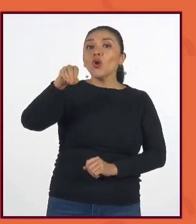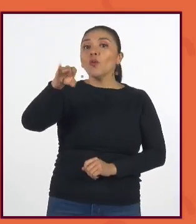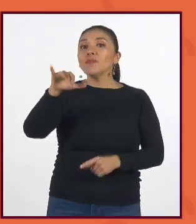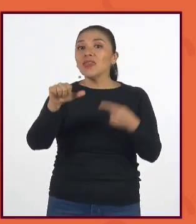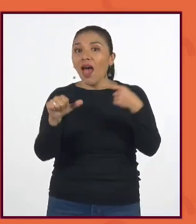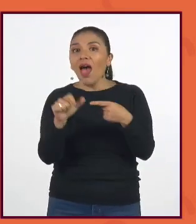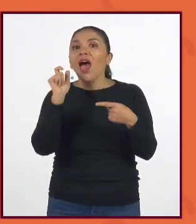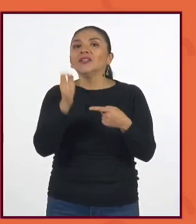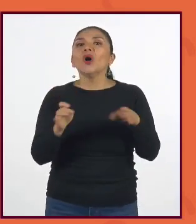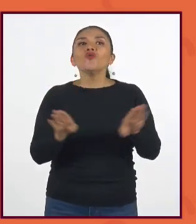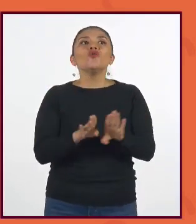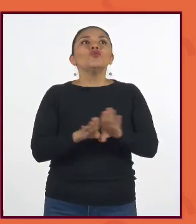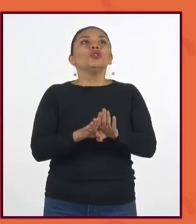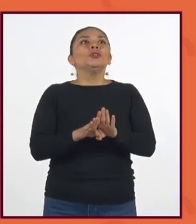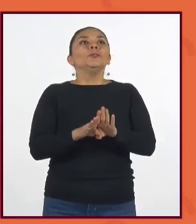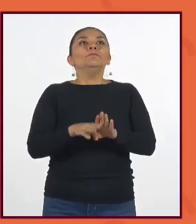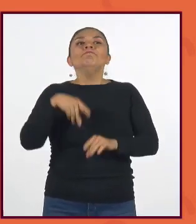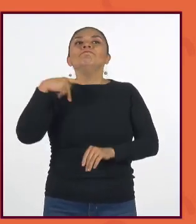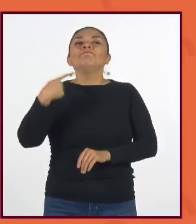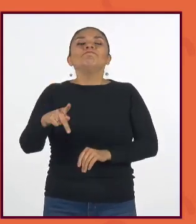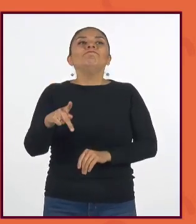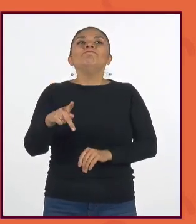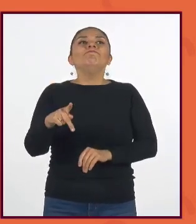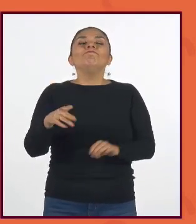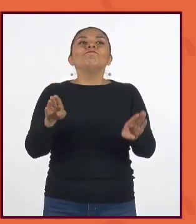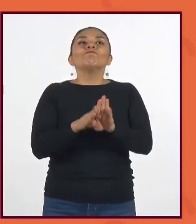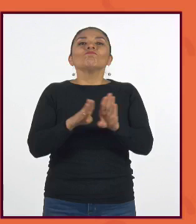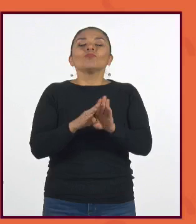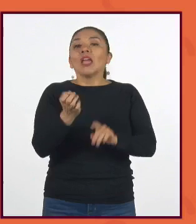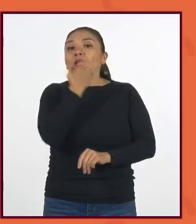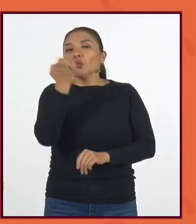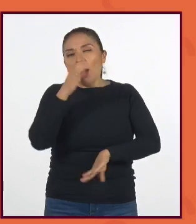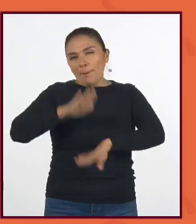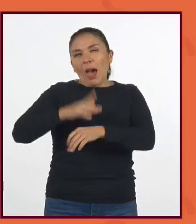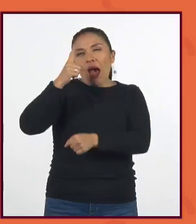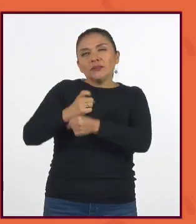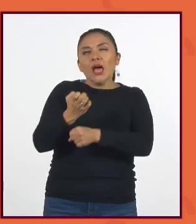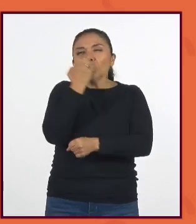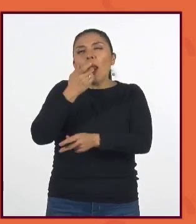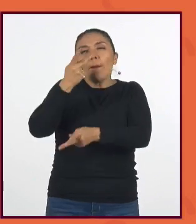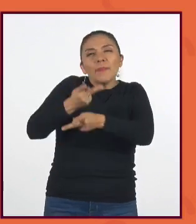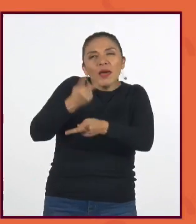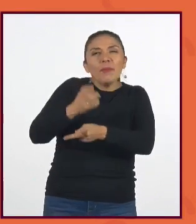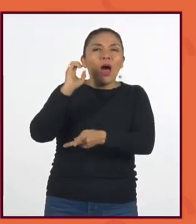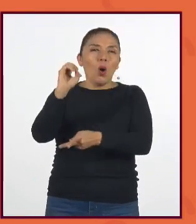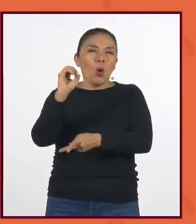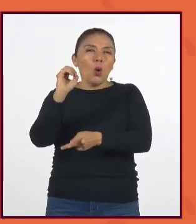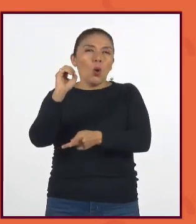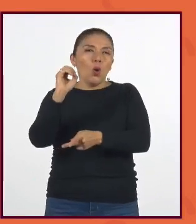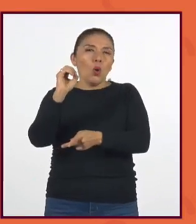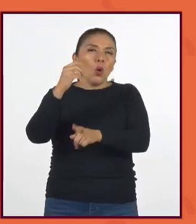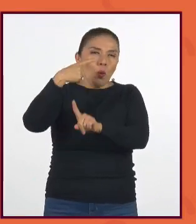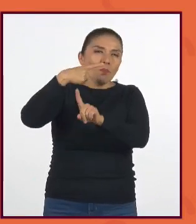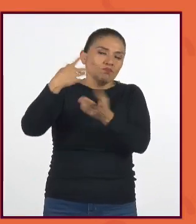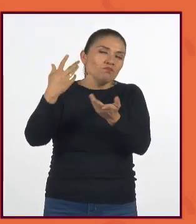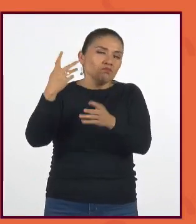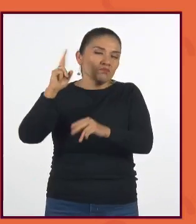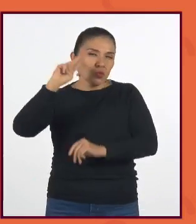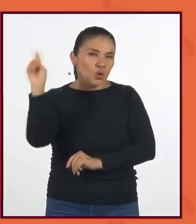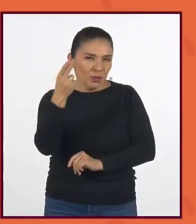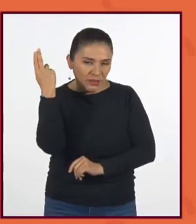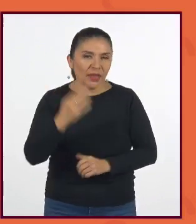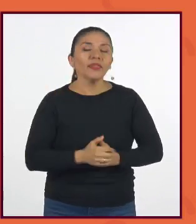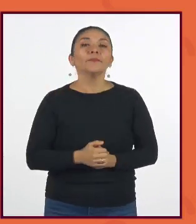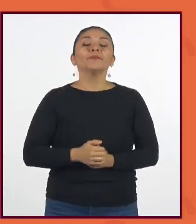nivel medio y medio superior, también la tolerancia, la frustración, cómo